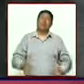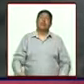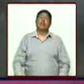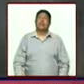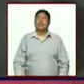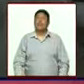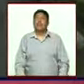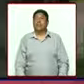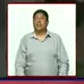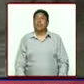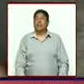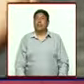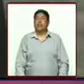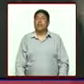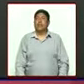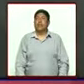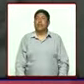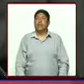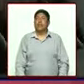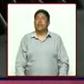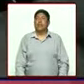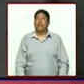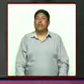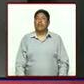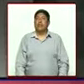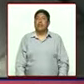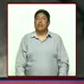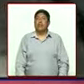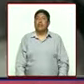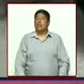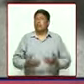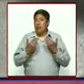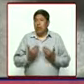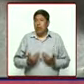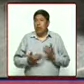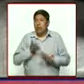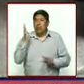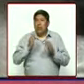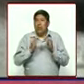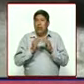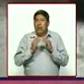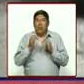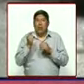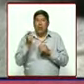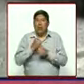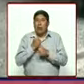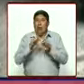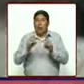Y ahora, ¿cómo vamos a volver al canal?